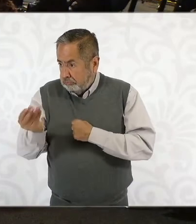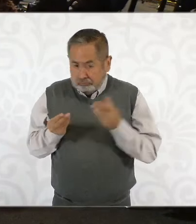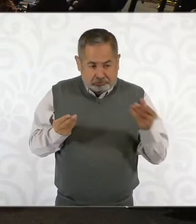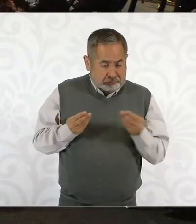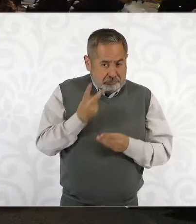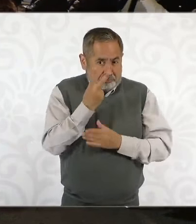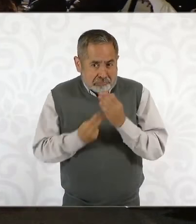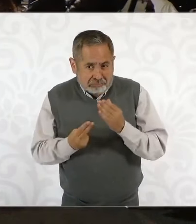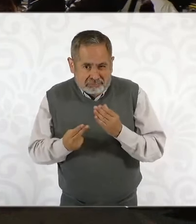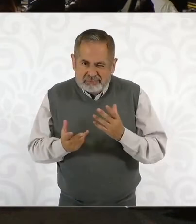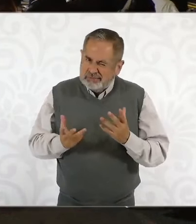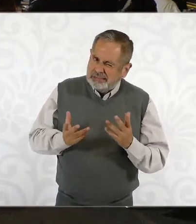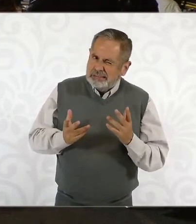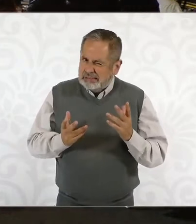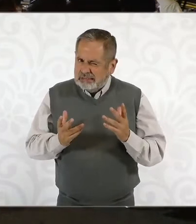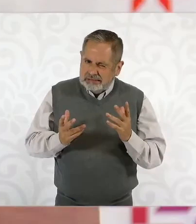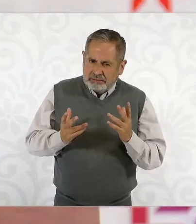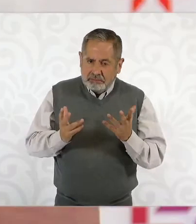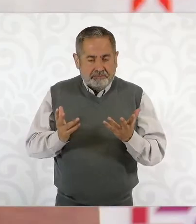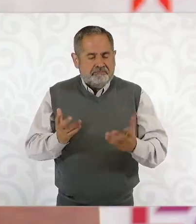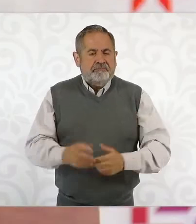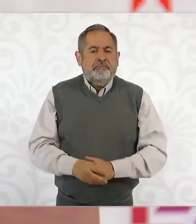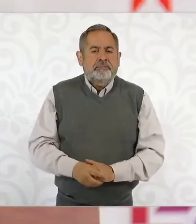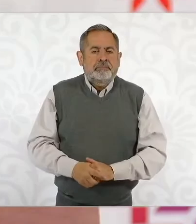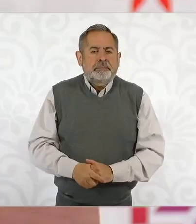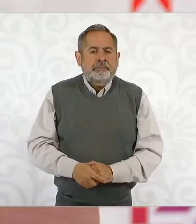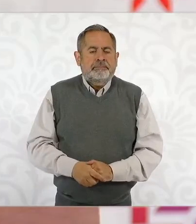Muchas gracias, presidente. Sí. Bueno, vamos.